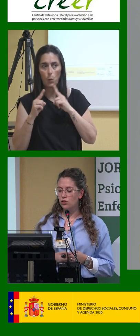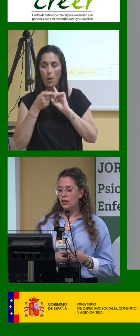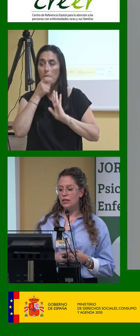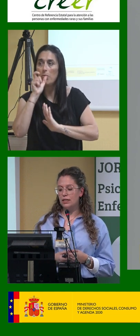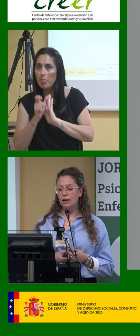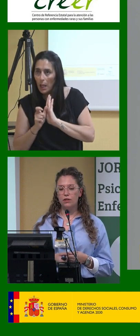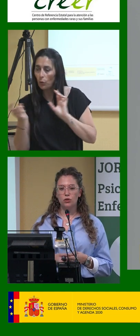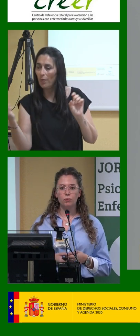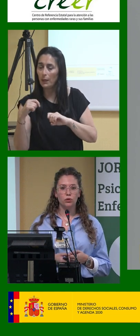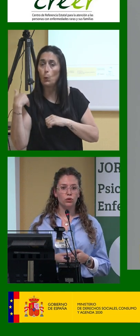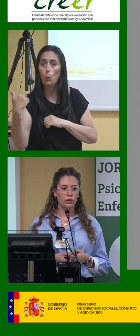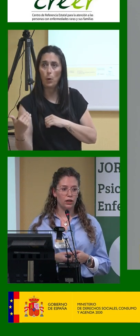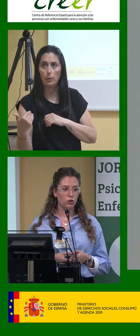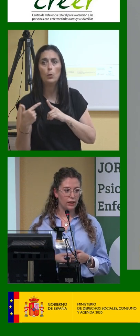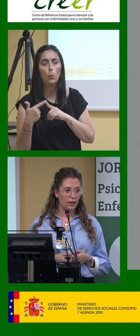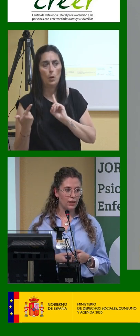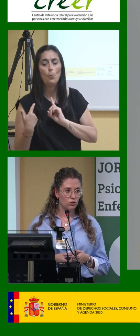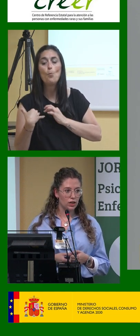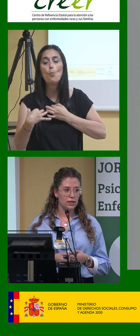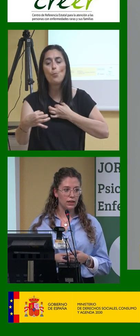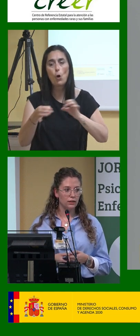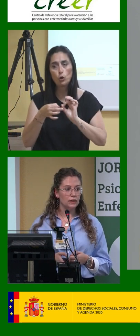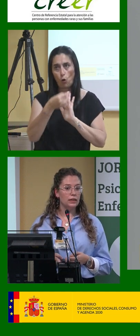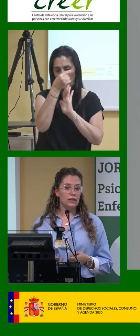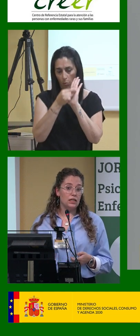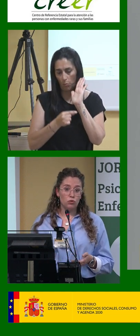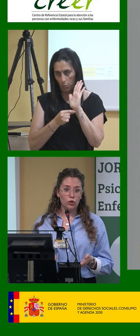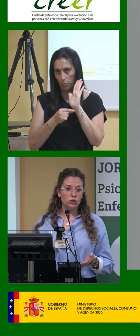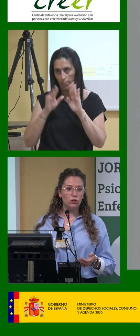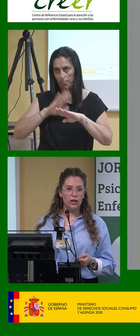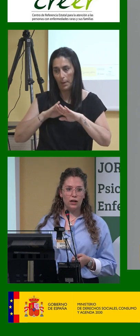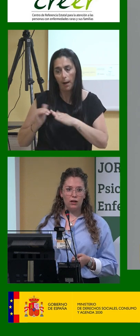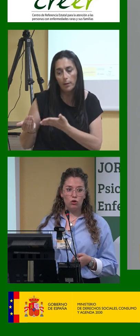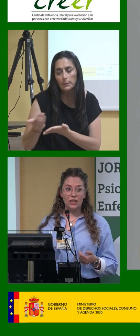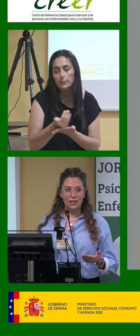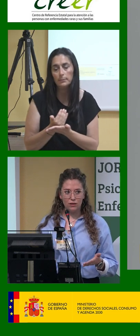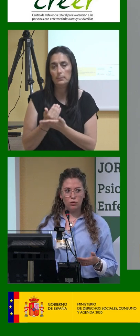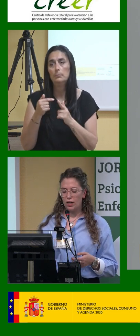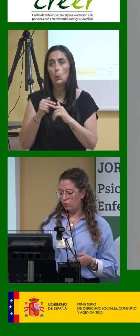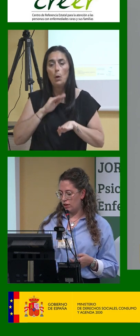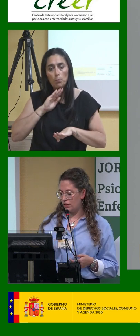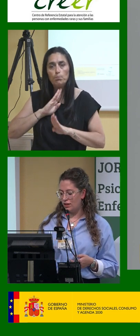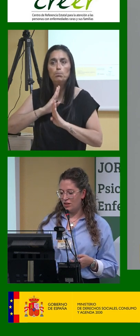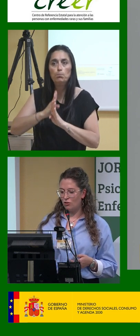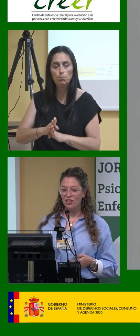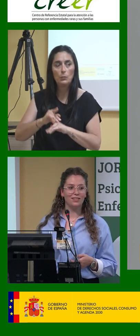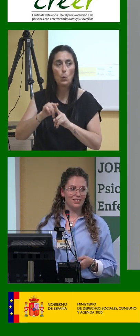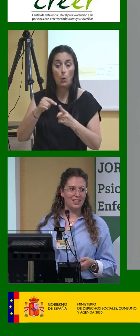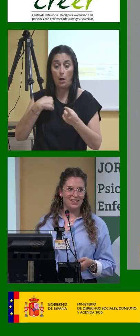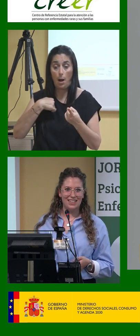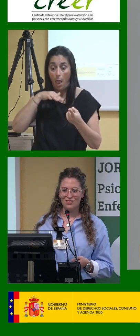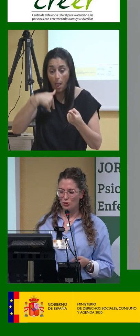de datos, se estableció un protocolo de recogida de datos a seguir, y es un poquito lo que se hizo para poder tener